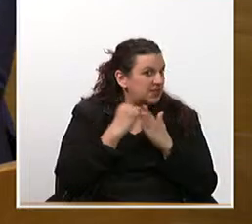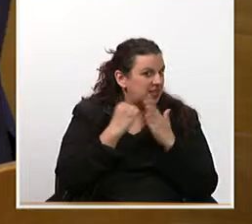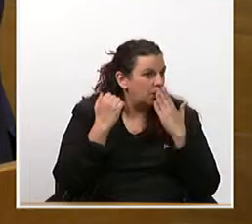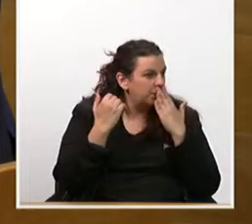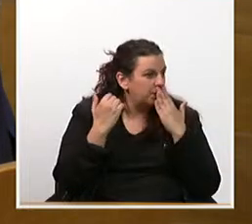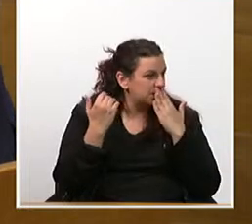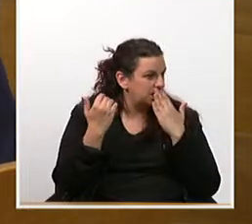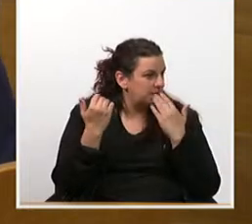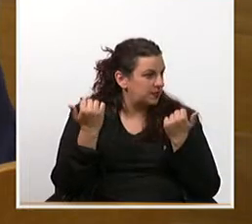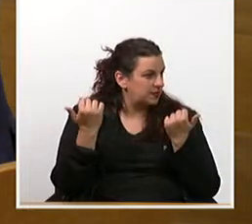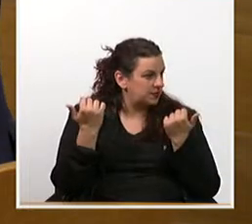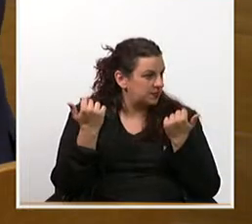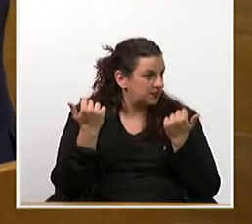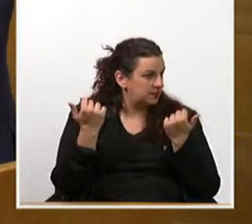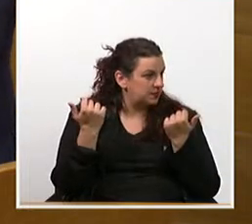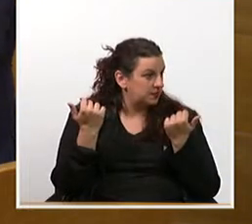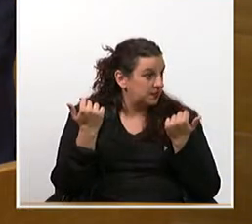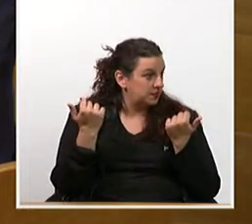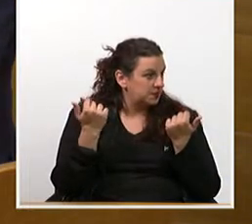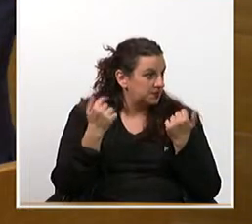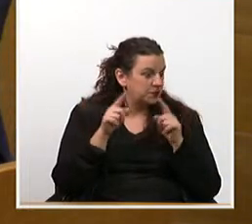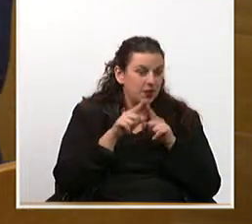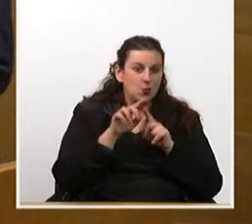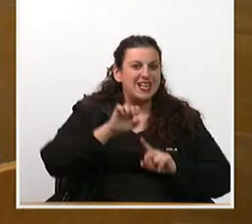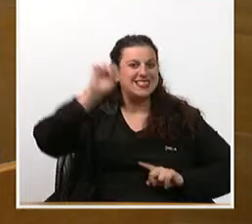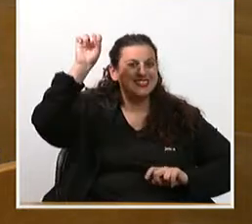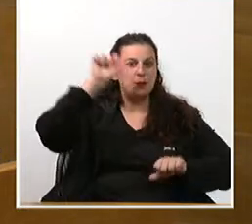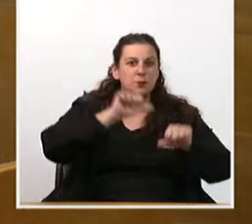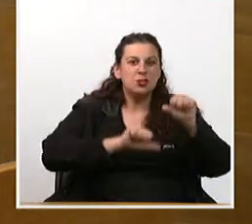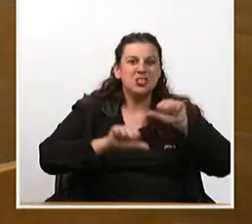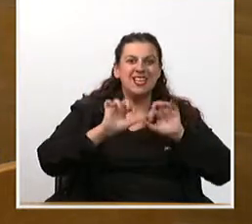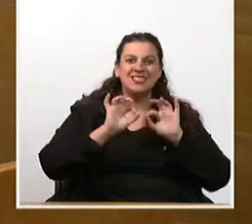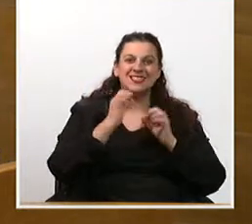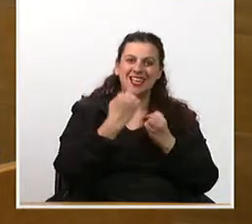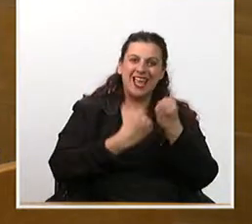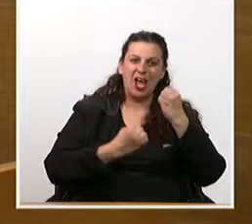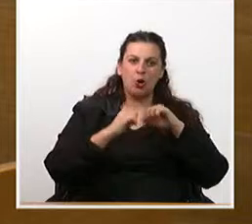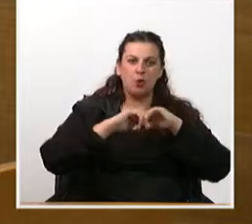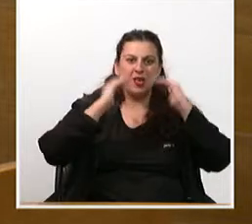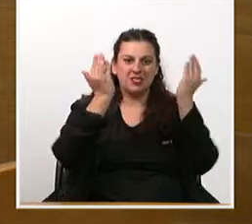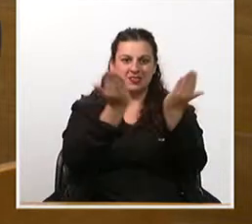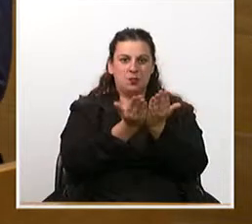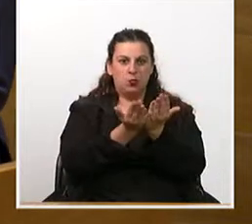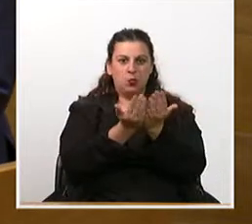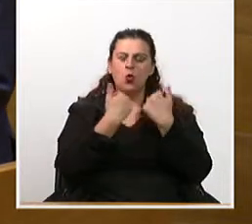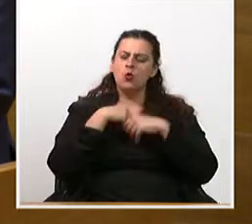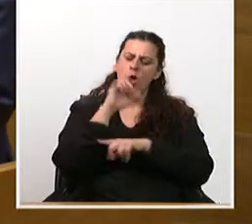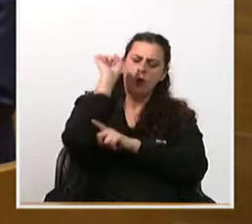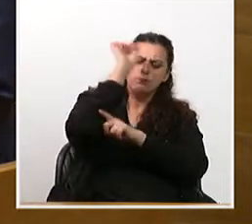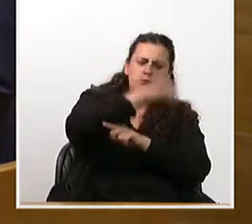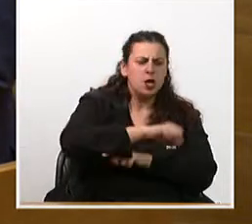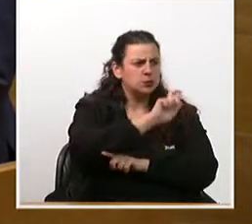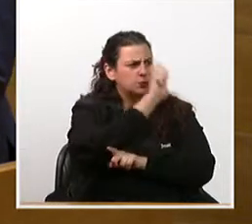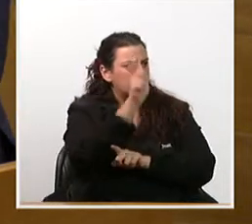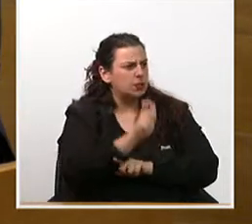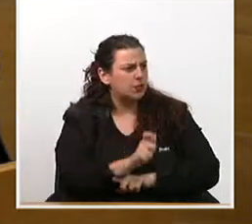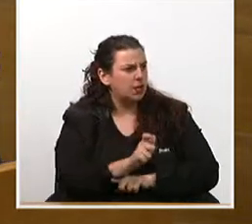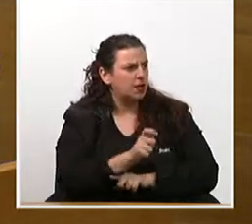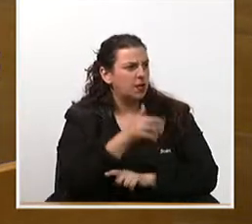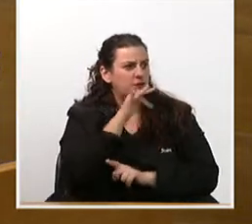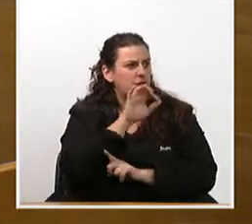mítica estamos en la Champions League de las economías mundiales hemos también a